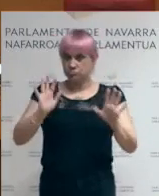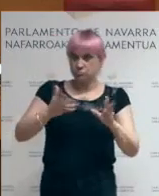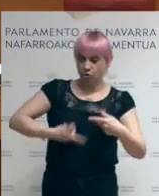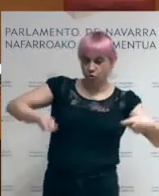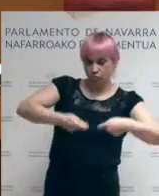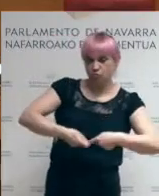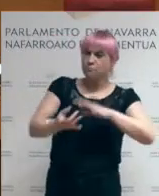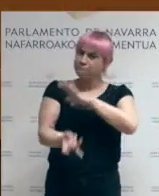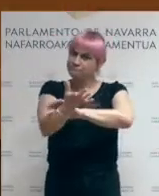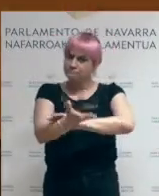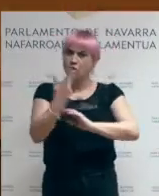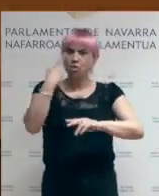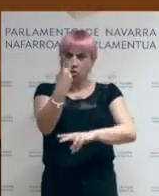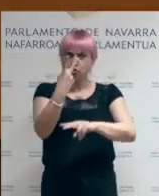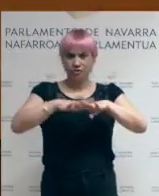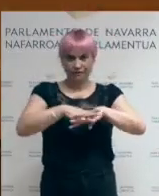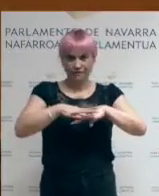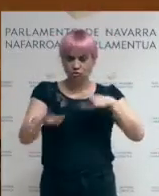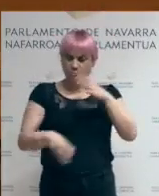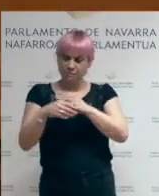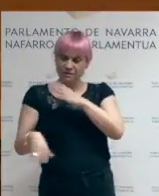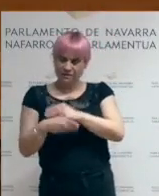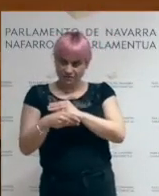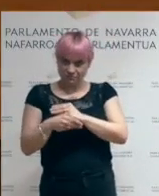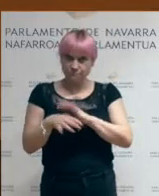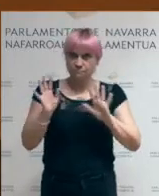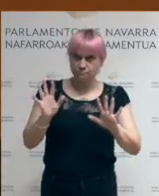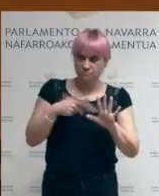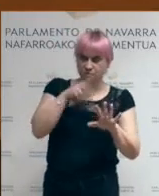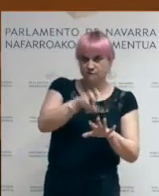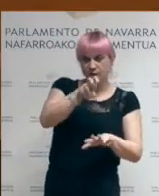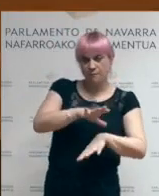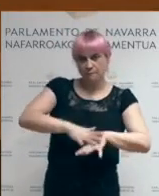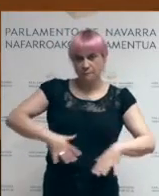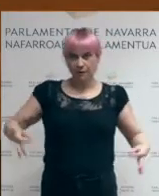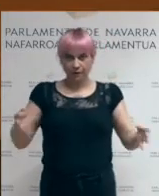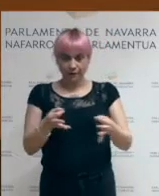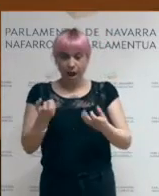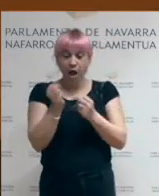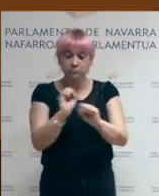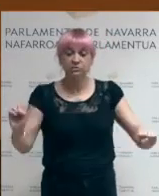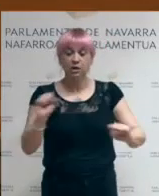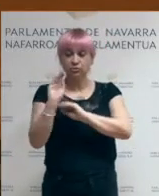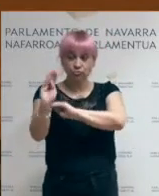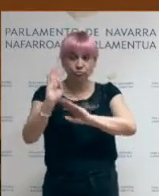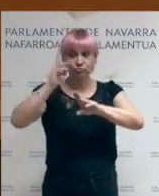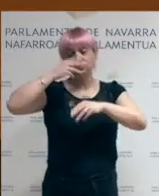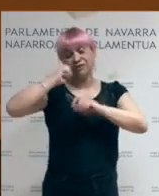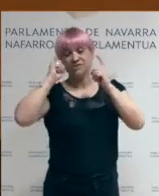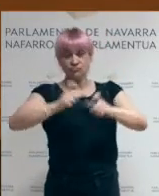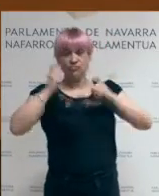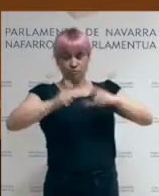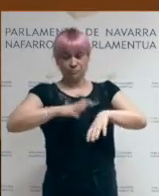pie a la creación de 2 redes complementarias, que han servido hasta ahora, a pesar de sus esfuerzos por desmontar el